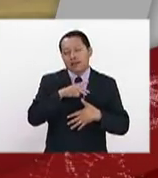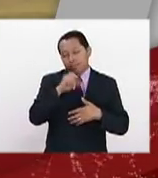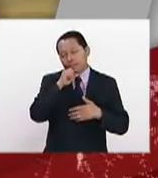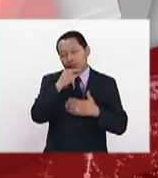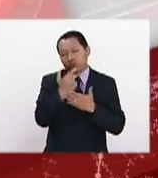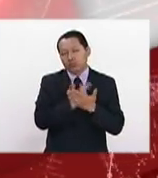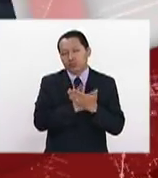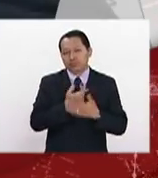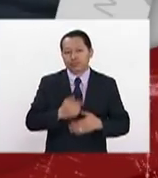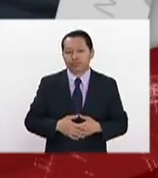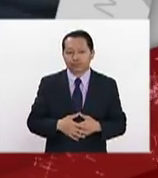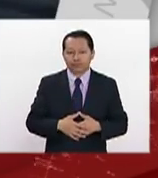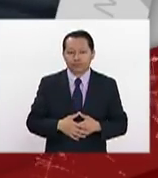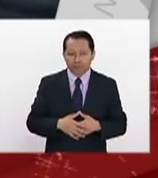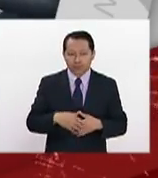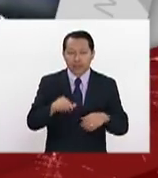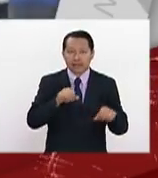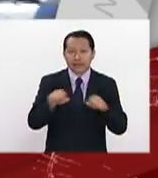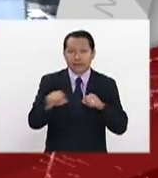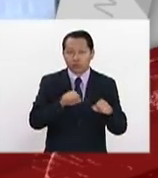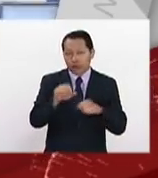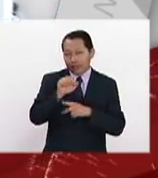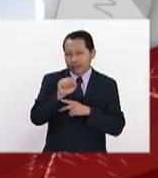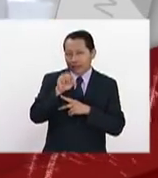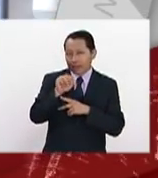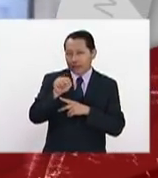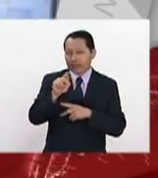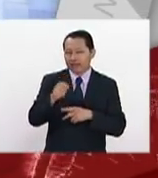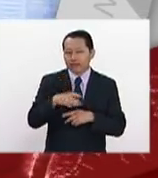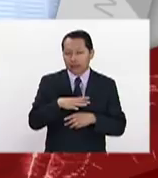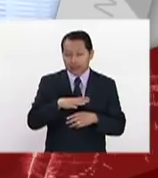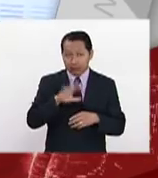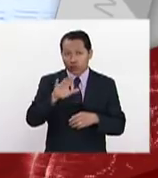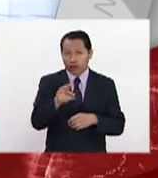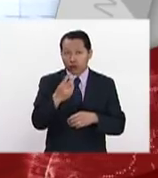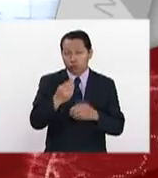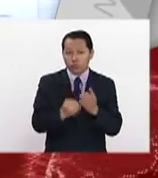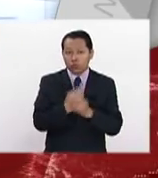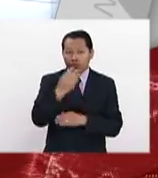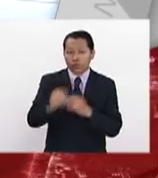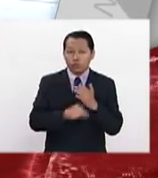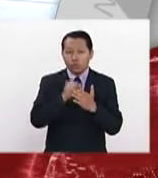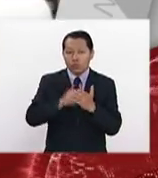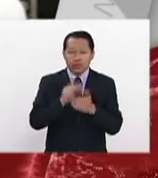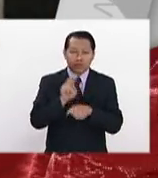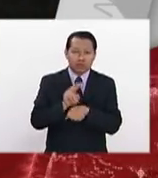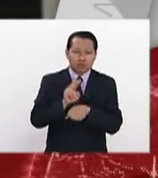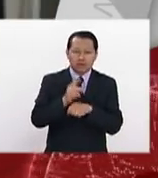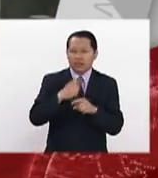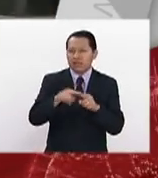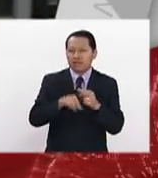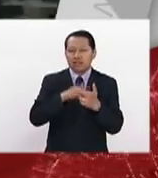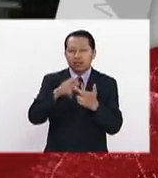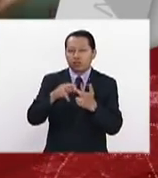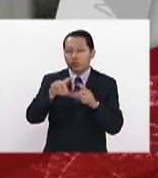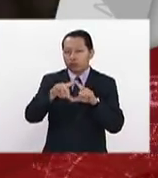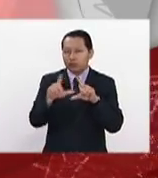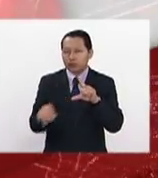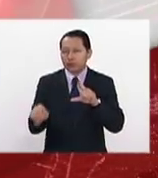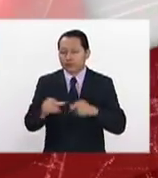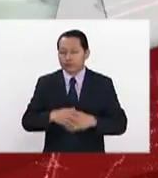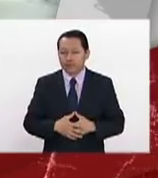ranking. El Sismológico Nacional instalará 52 nuevas estaciones de monitoreo en diferentes regiones del